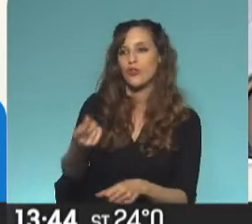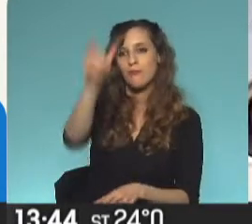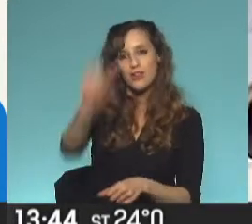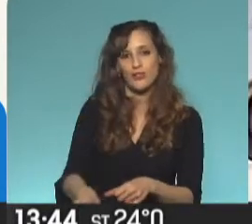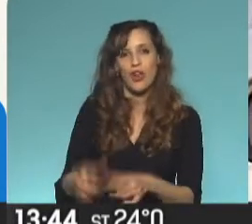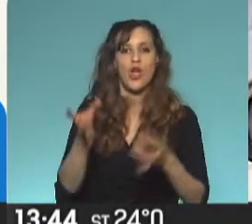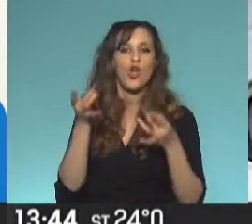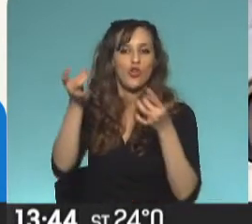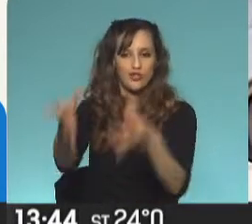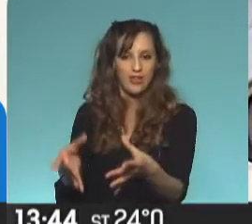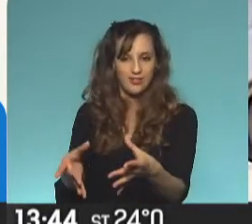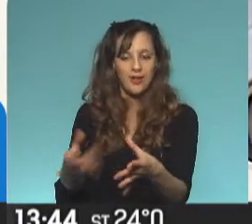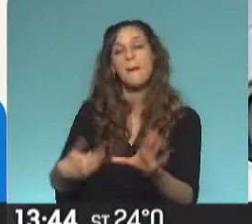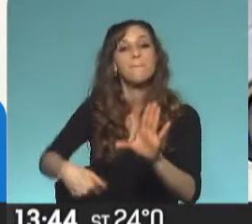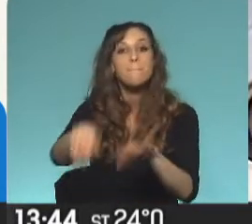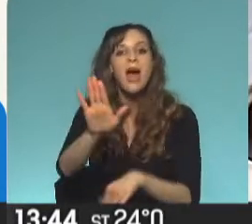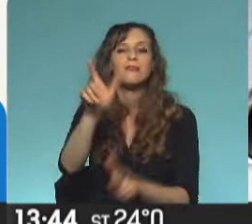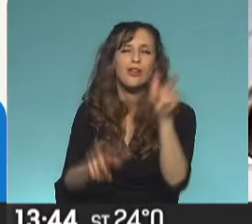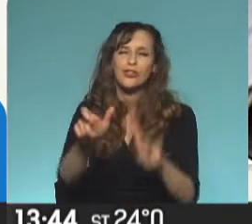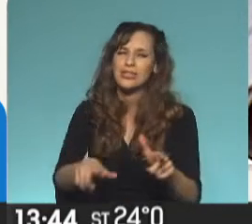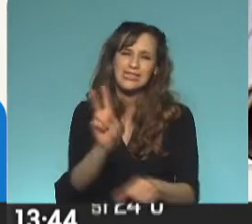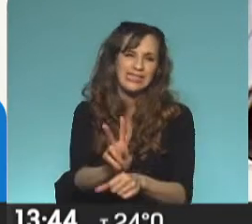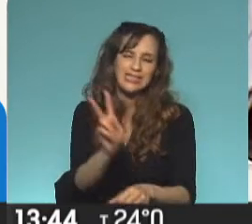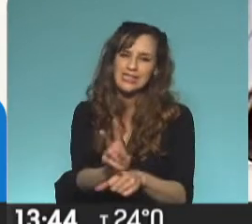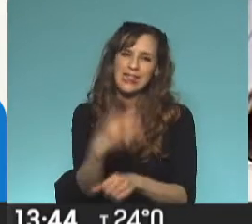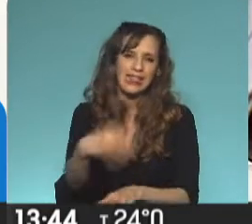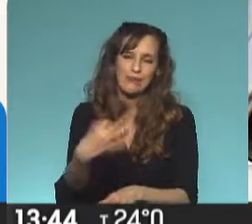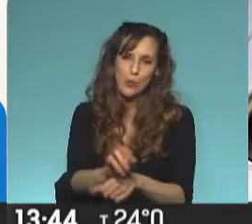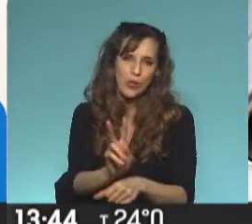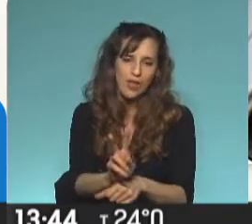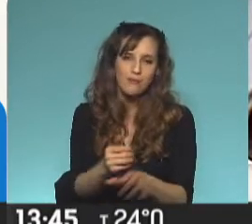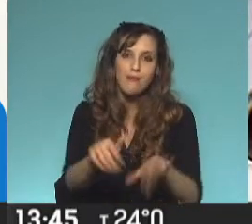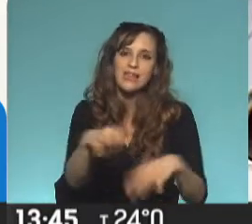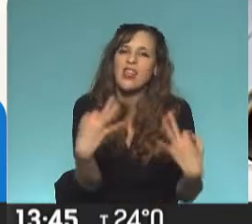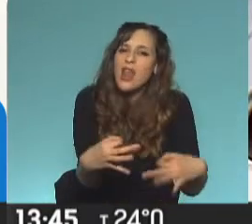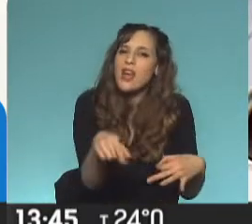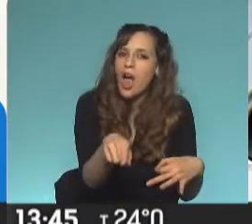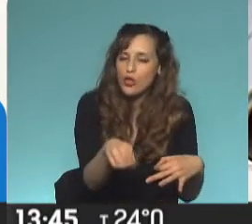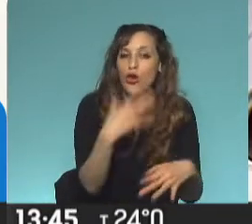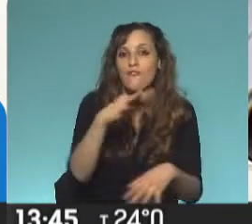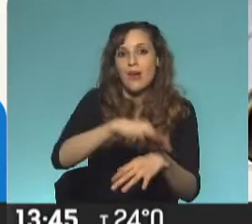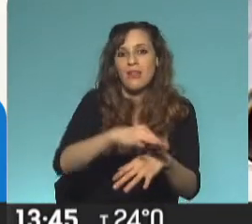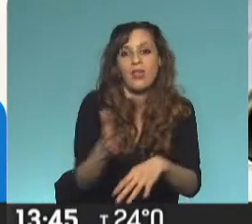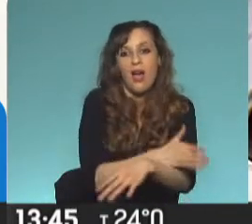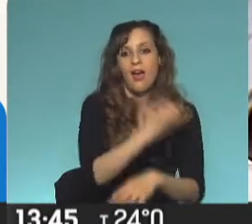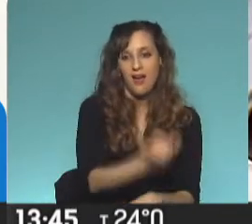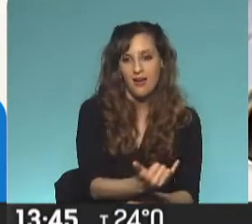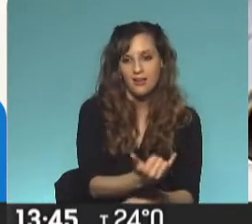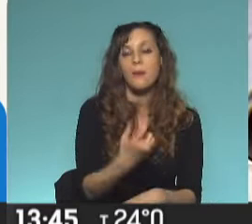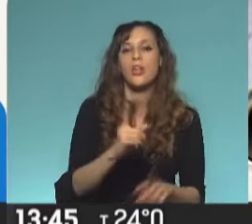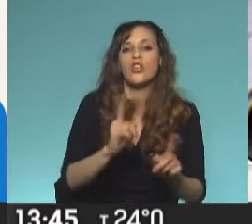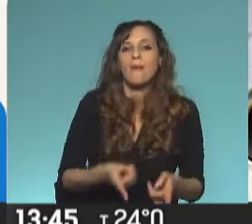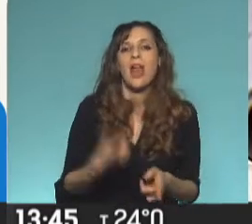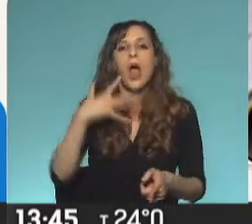particularmente la población de riesgo que son nuestros mayores que son aquellos que tienen enfermedad preexistente pero son también son